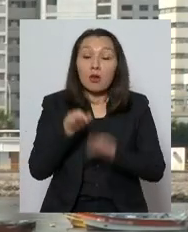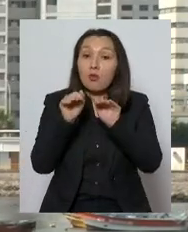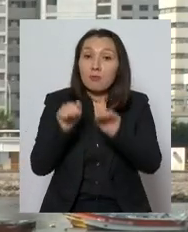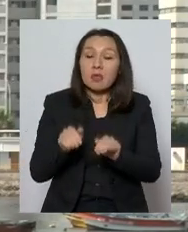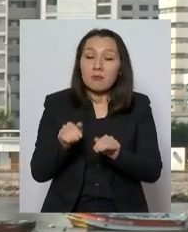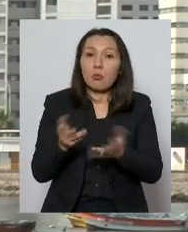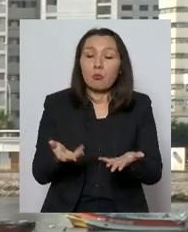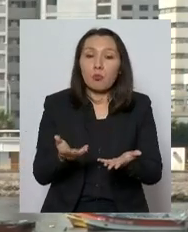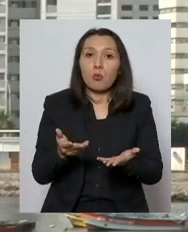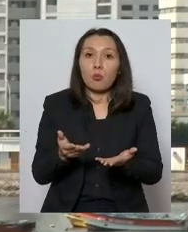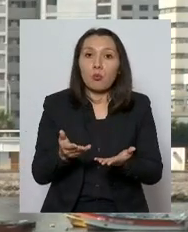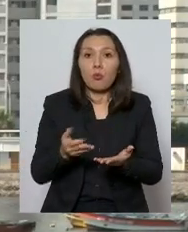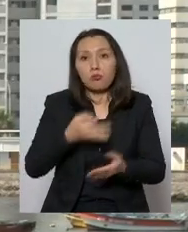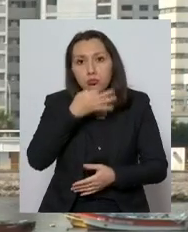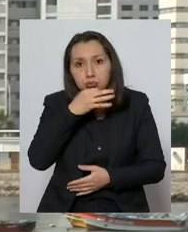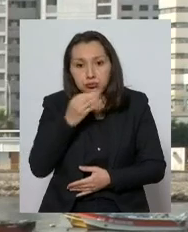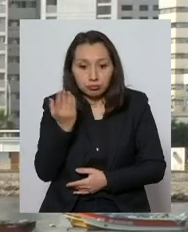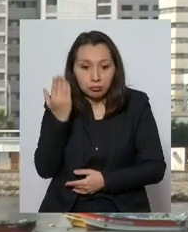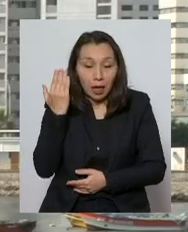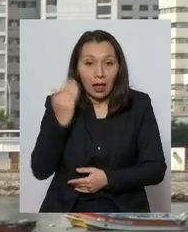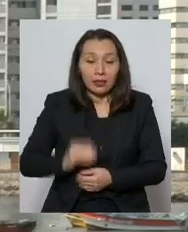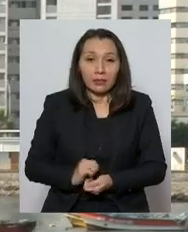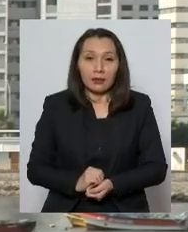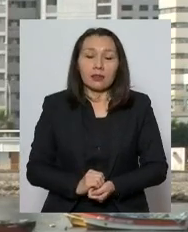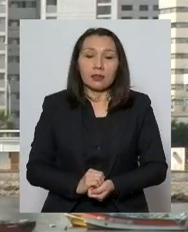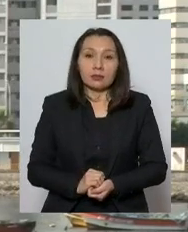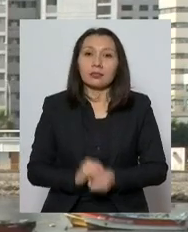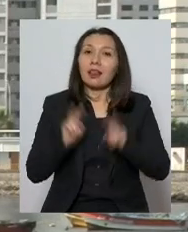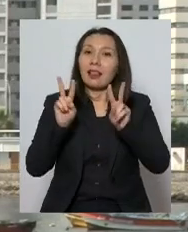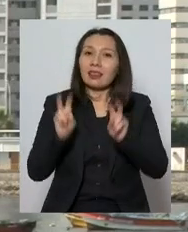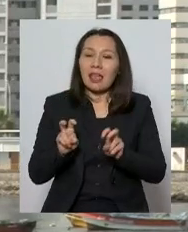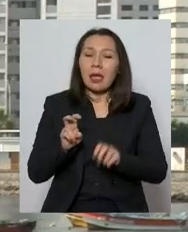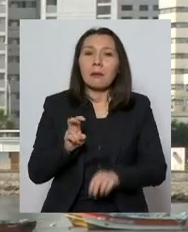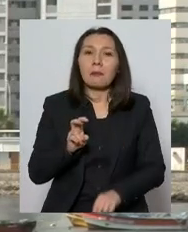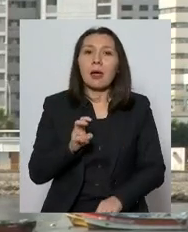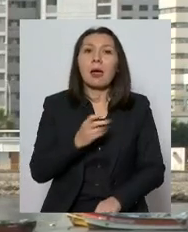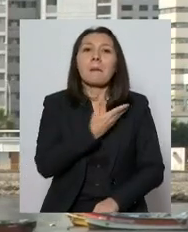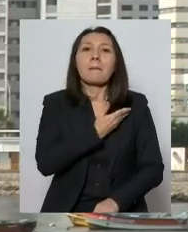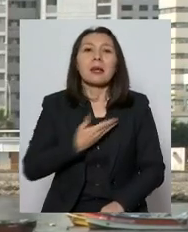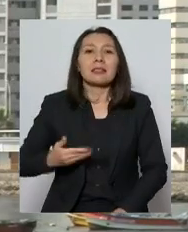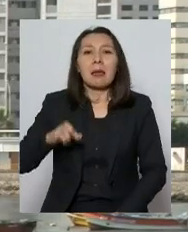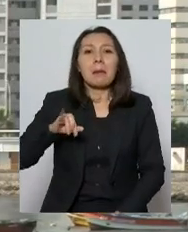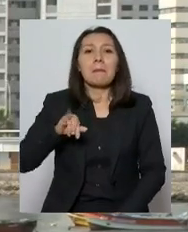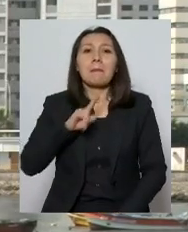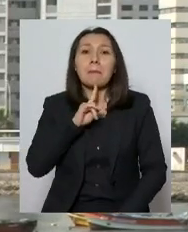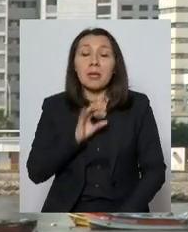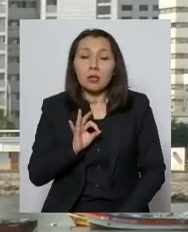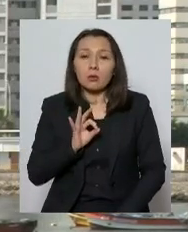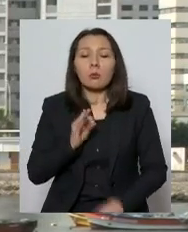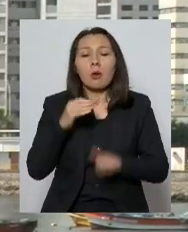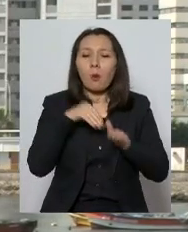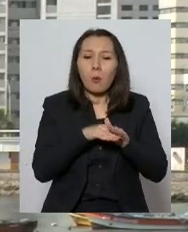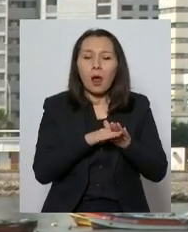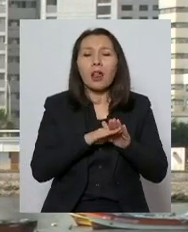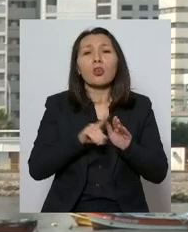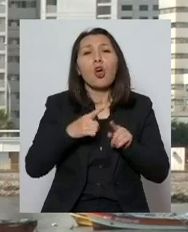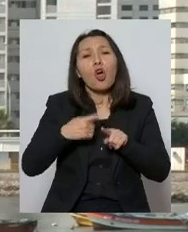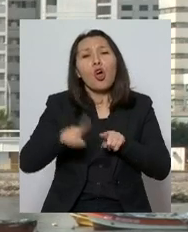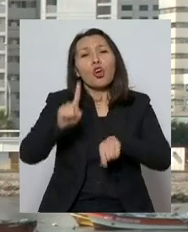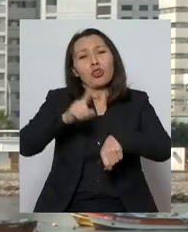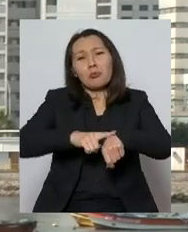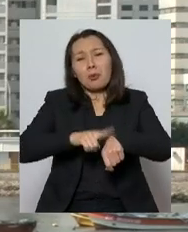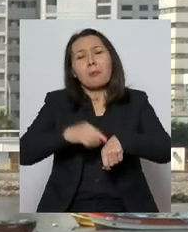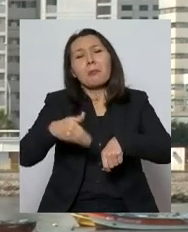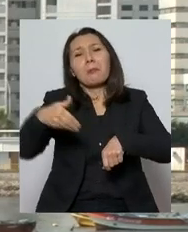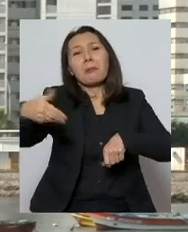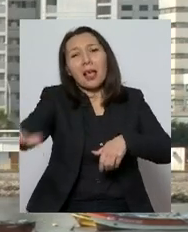misma alocución, en relación al presidente Pinto, dice: reservemos para otra